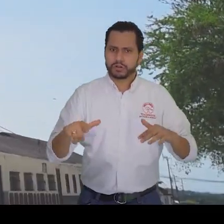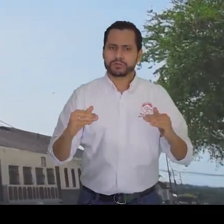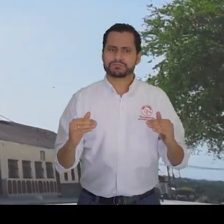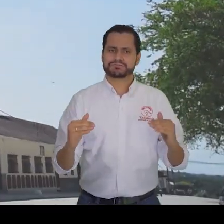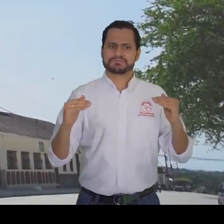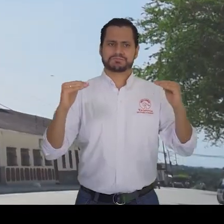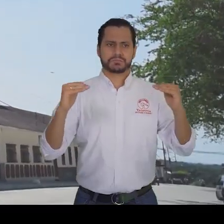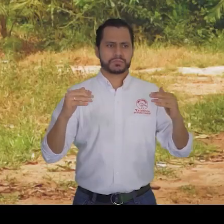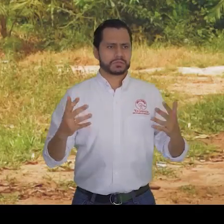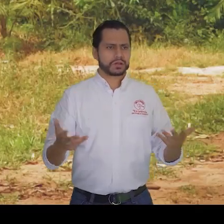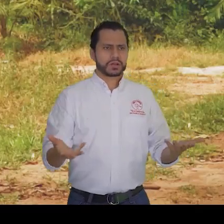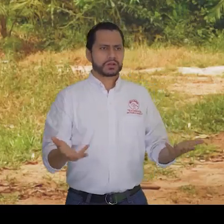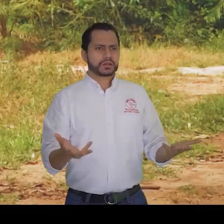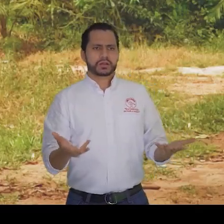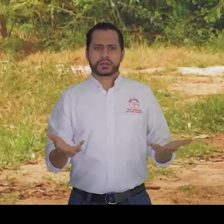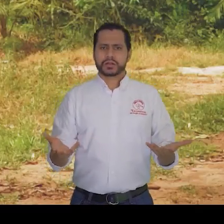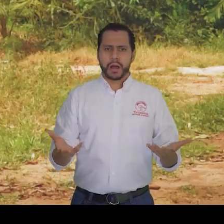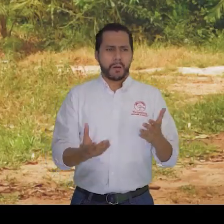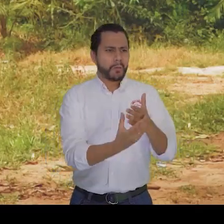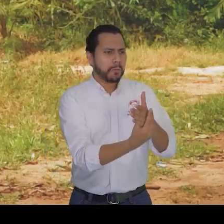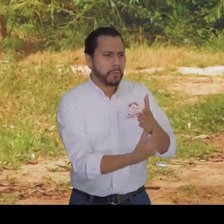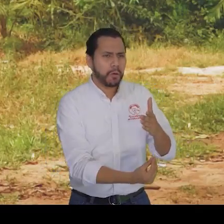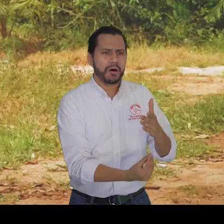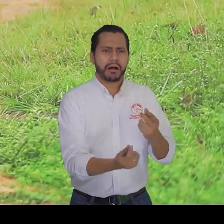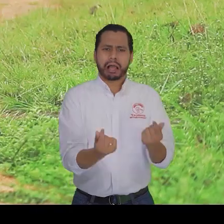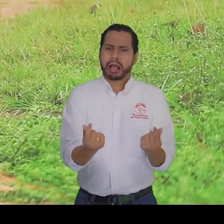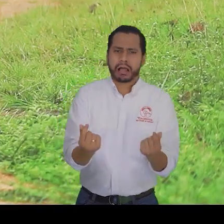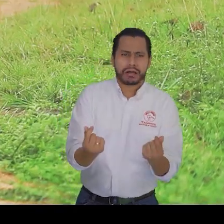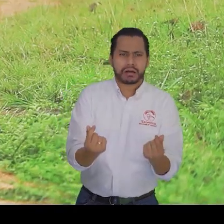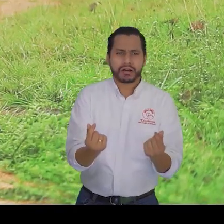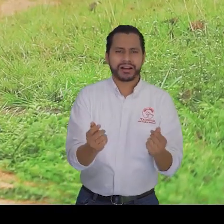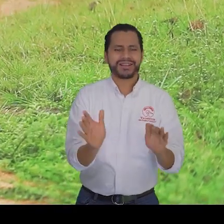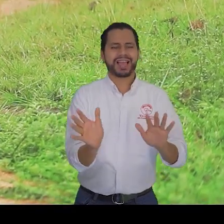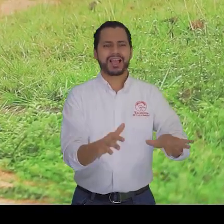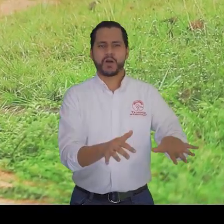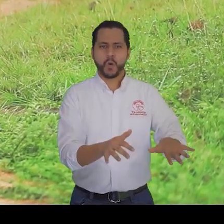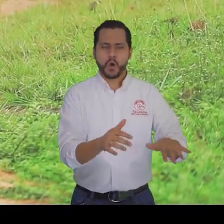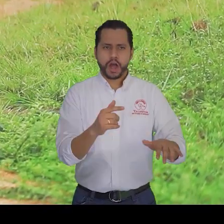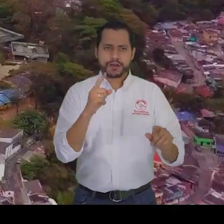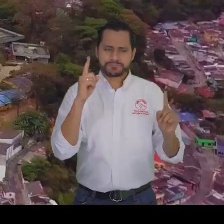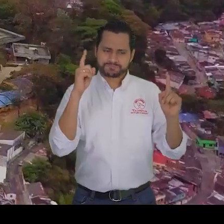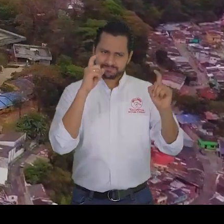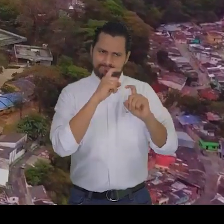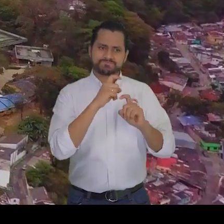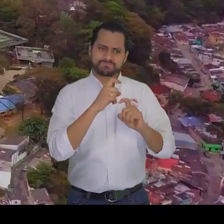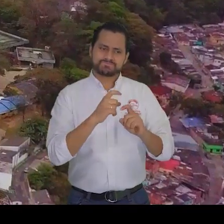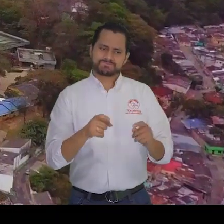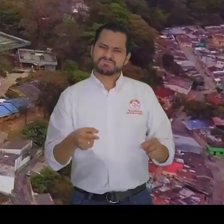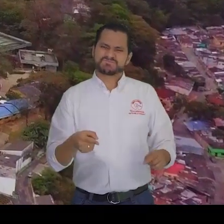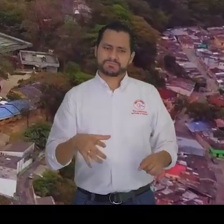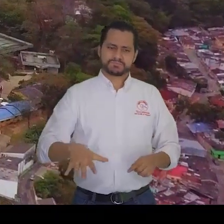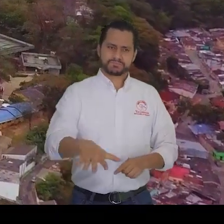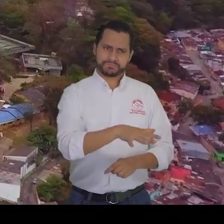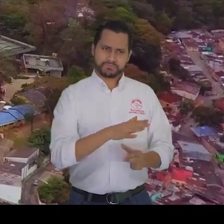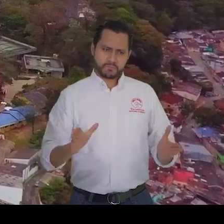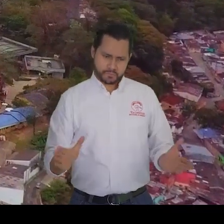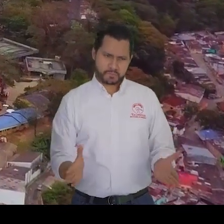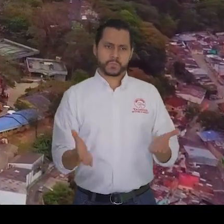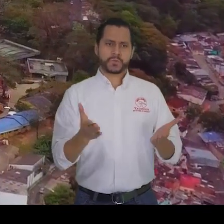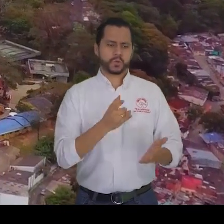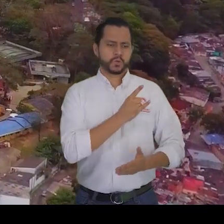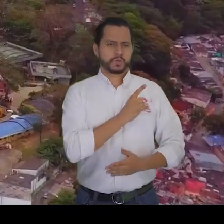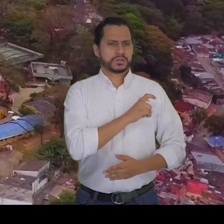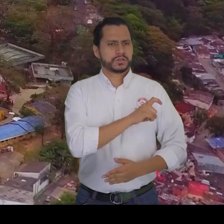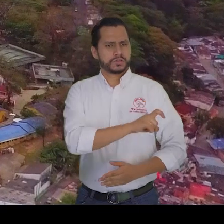calidad educativa, la precariedad en la oferta de bienes y servicios sociales, entre otros aspectos. La